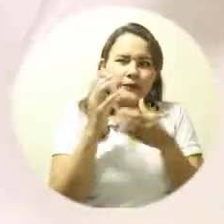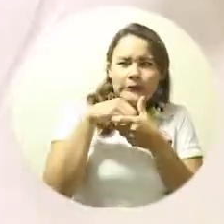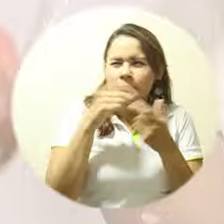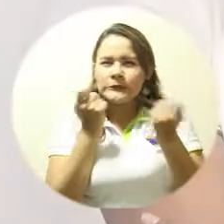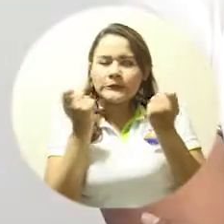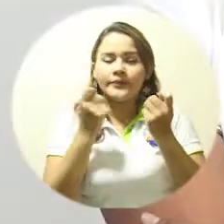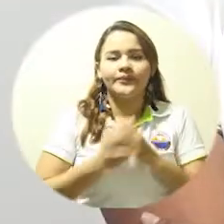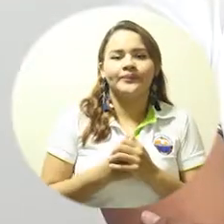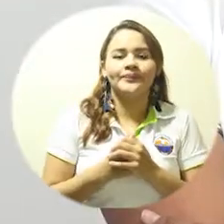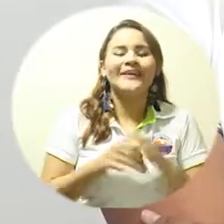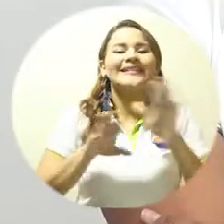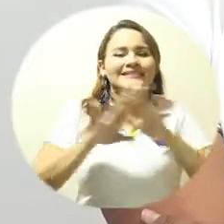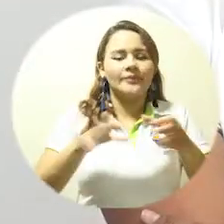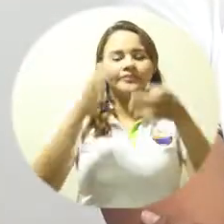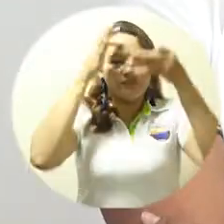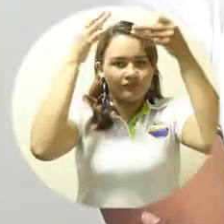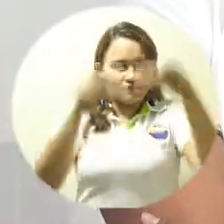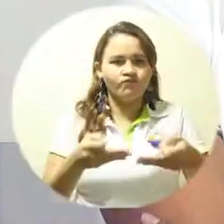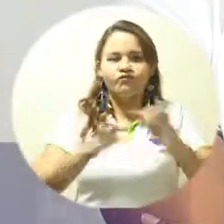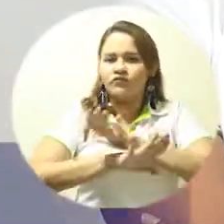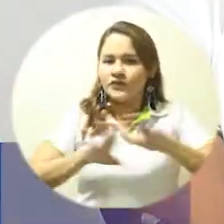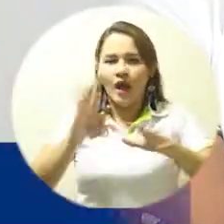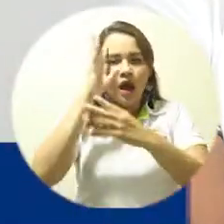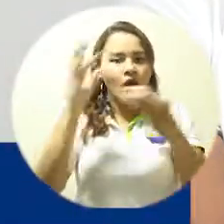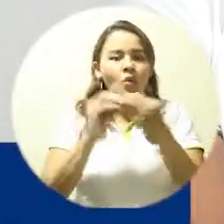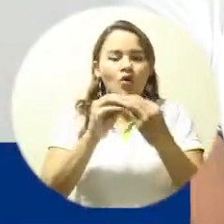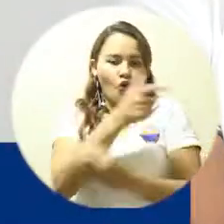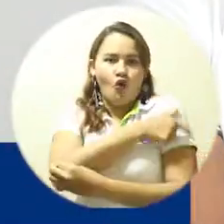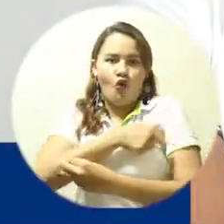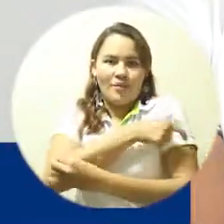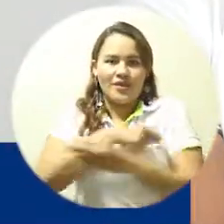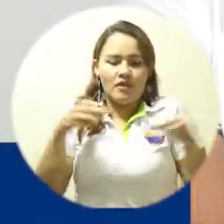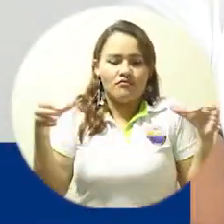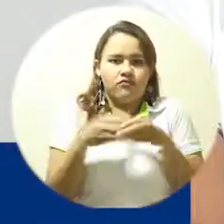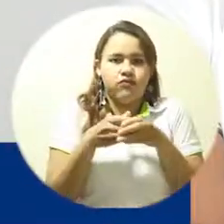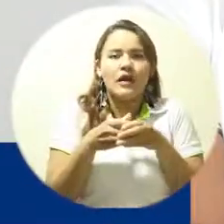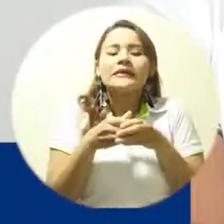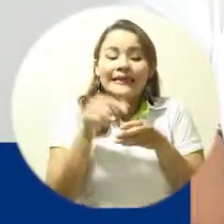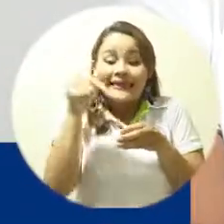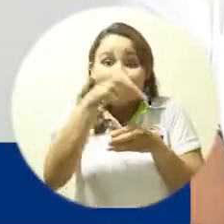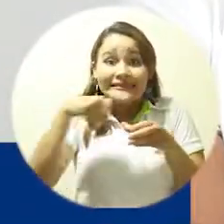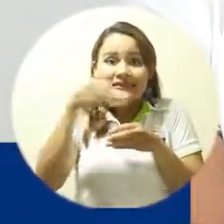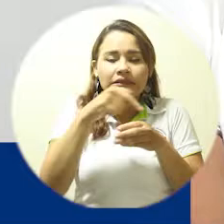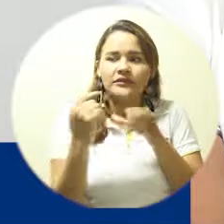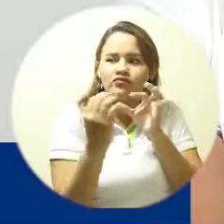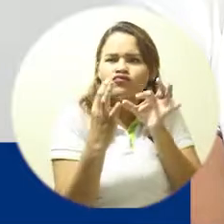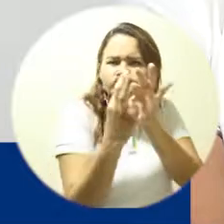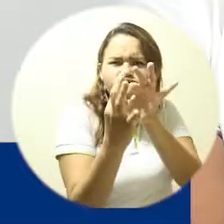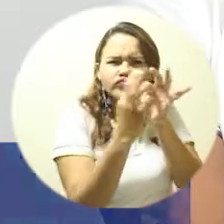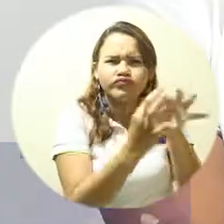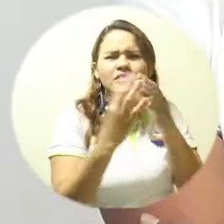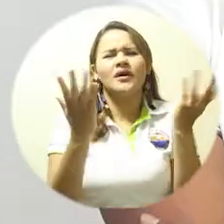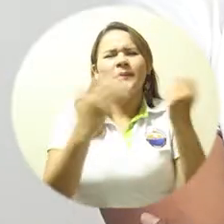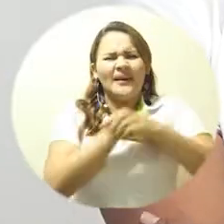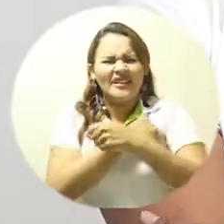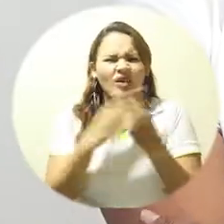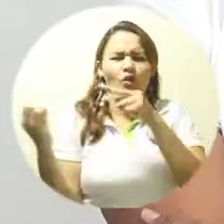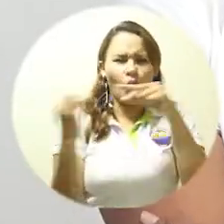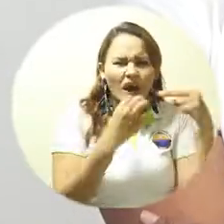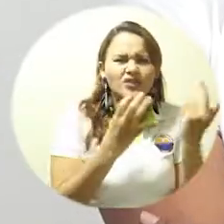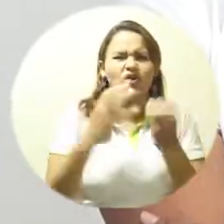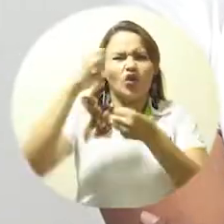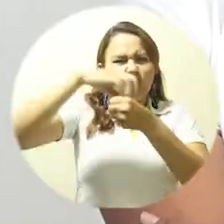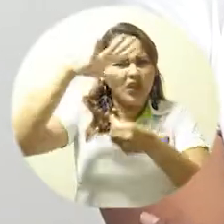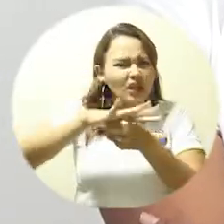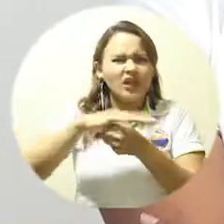del campus. Queda instalado formalmente ese comité, que va a trabajar articuladamente con los comités del distrito, del departamento, con el Ministerio de Educación,